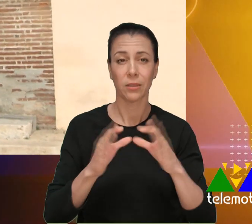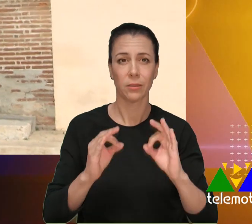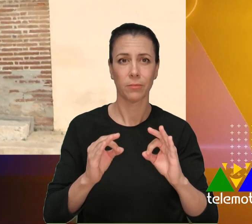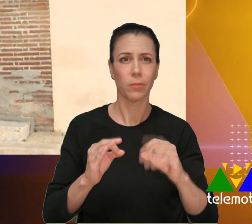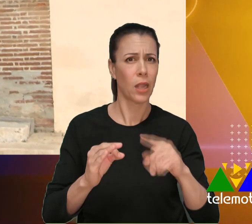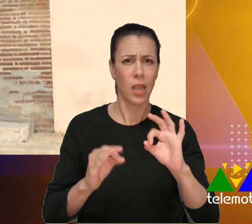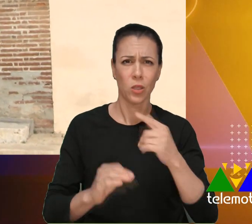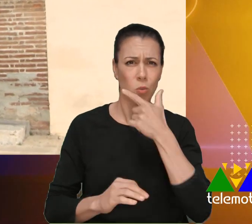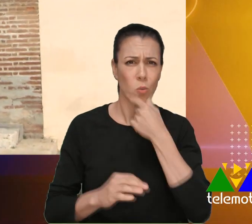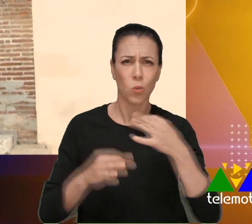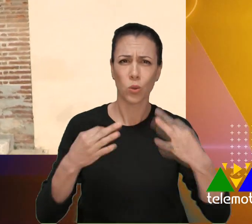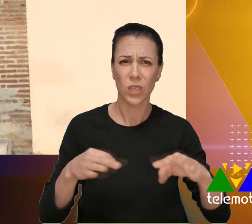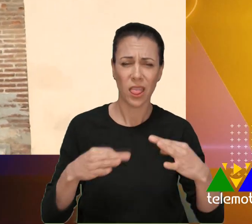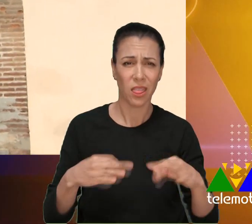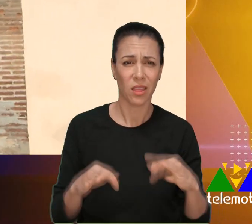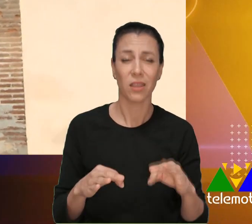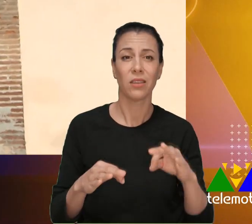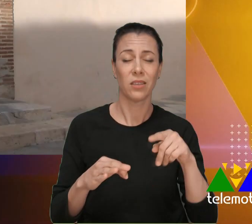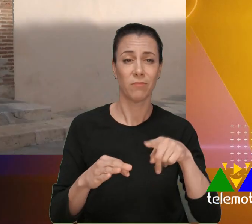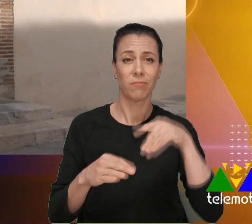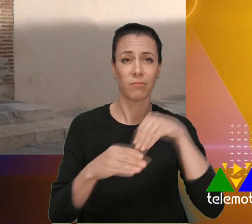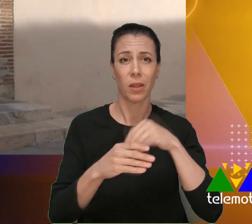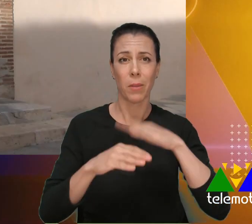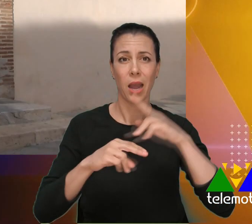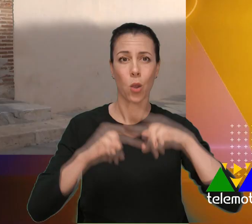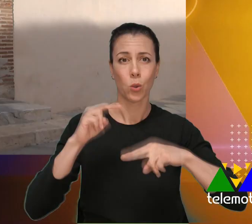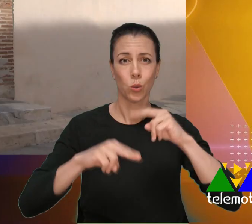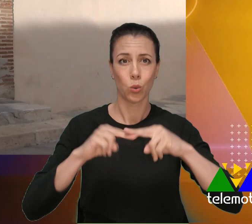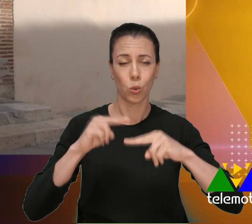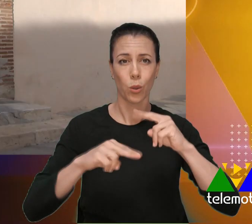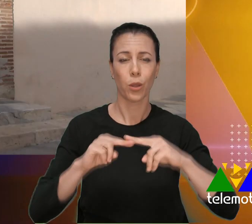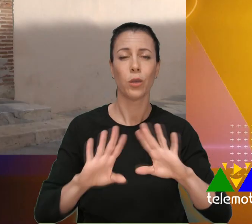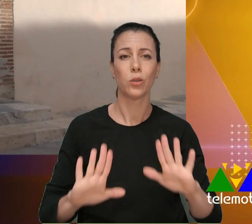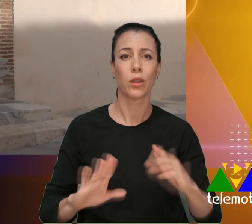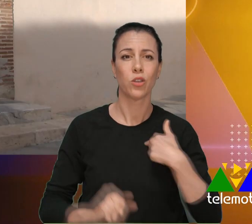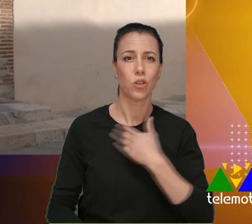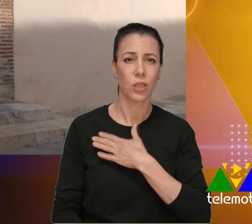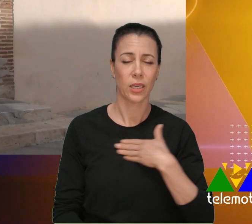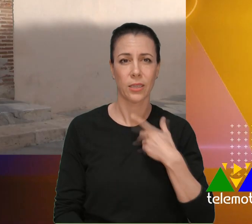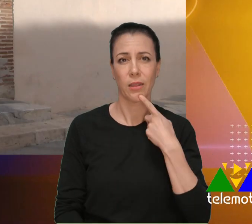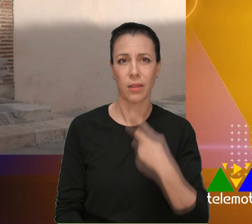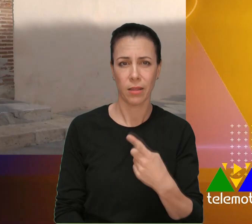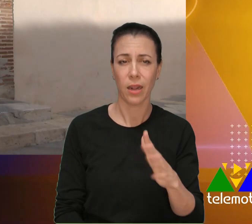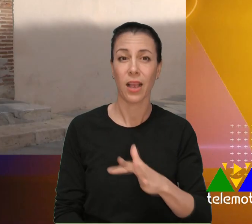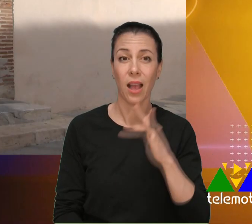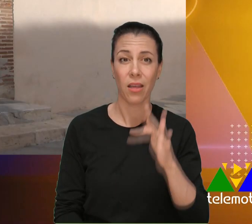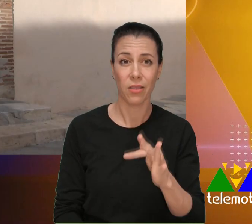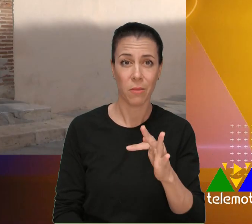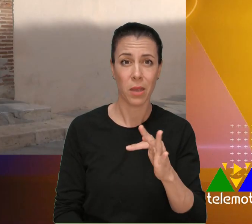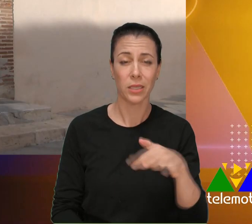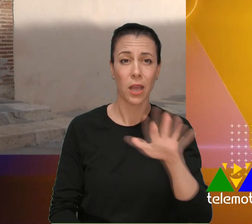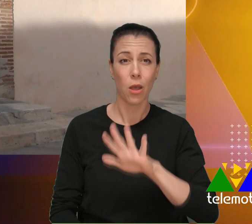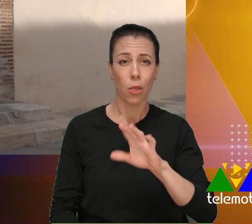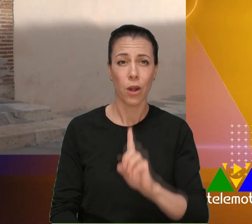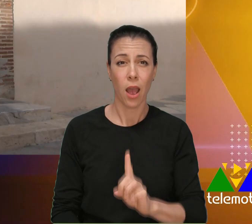simple en ese aspecto, muy austera en la construcción. Decía que incluso la parte de arriba,